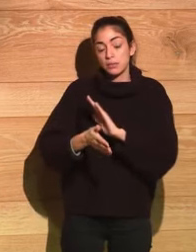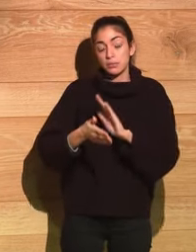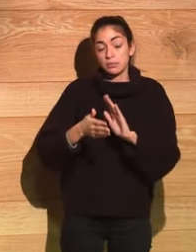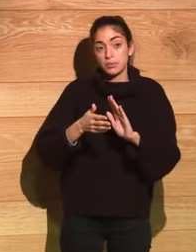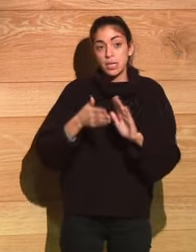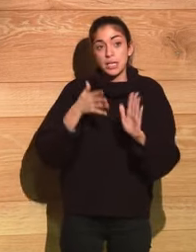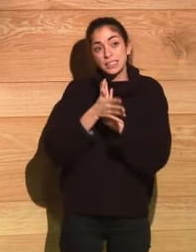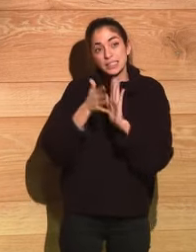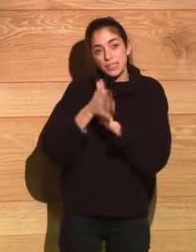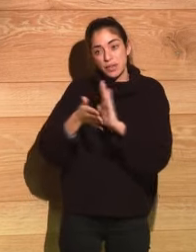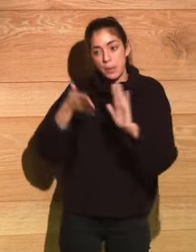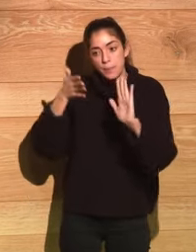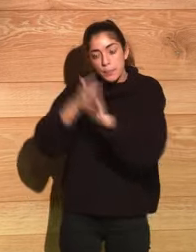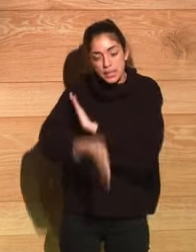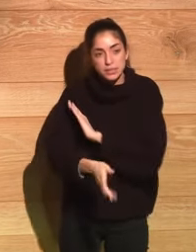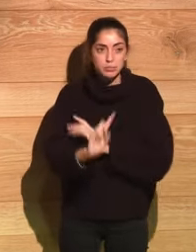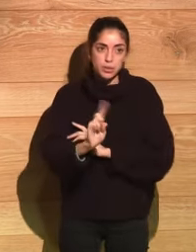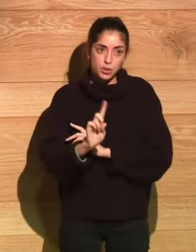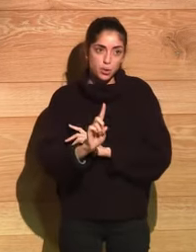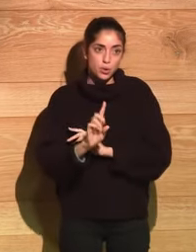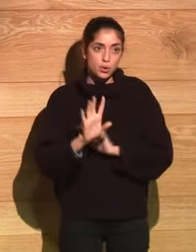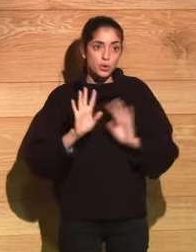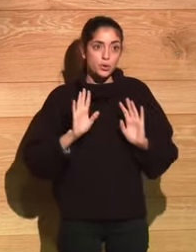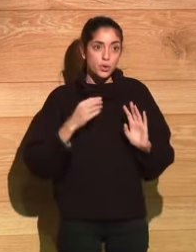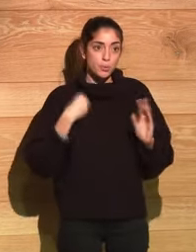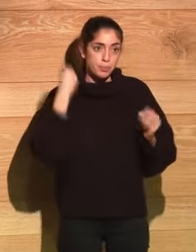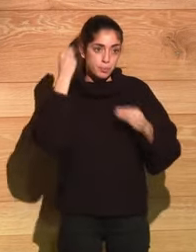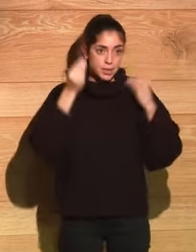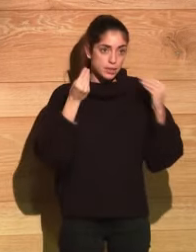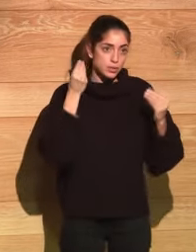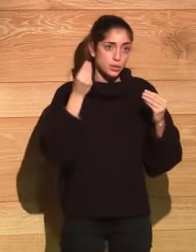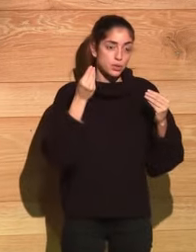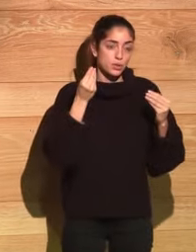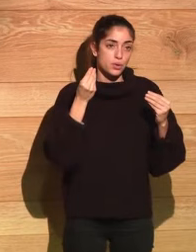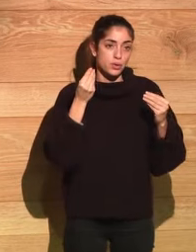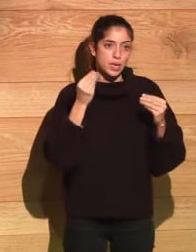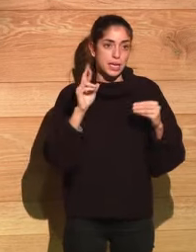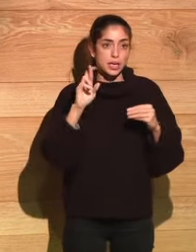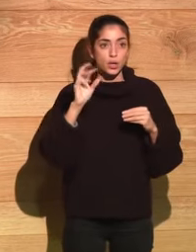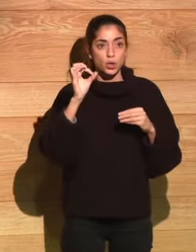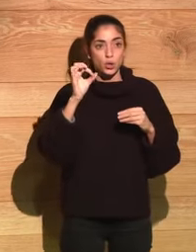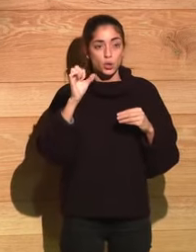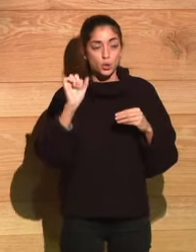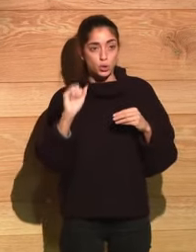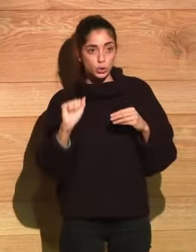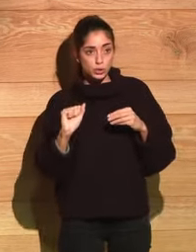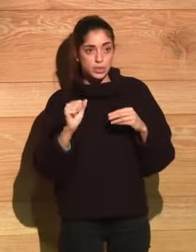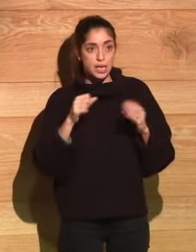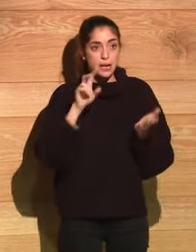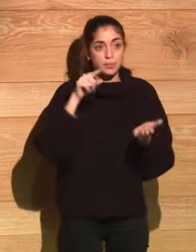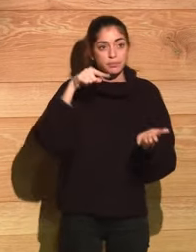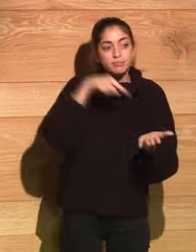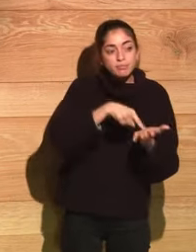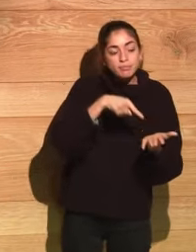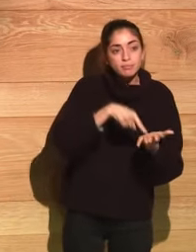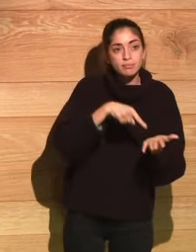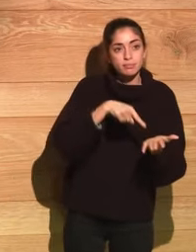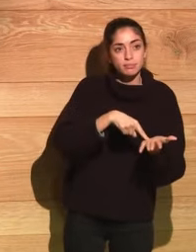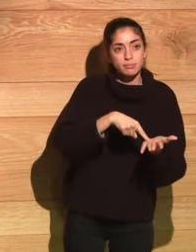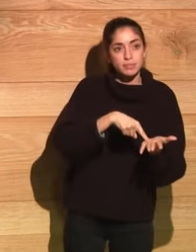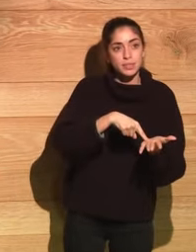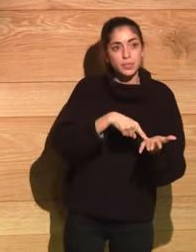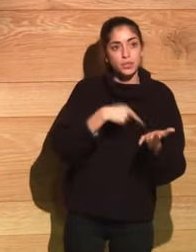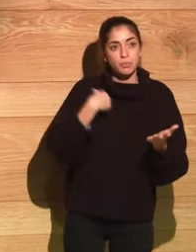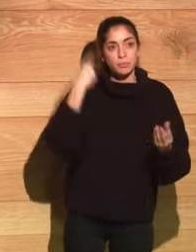gusta mucho, ya que Rosa Chazel se mete mucho con ella, pero yo creo que también se puede reivindicar, ¿no? Simone de Beauvoir tiene muchas cosas muy